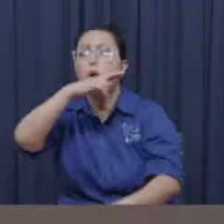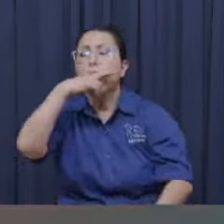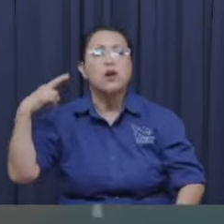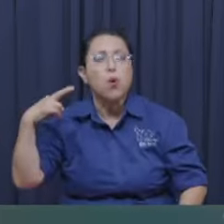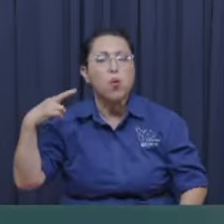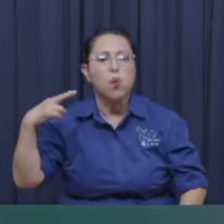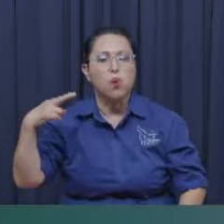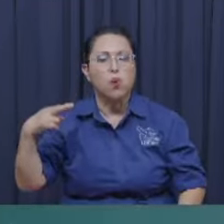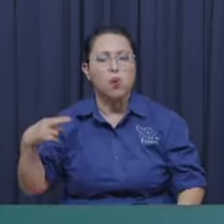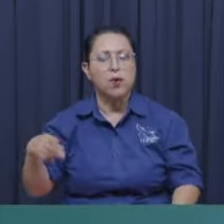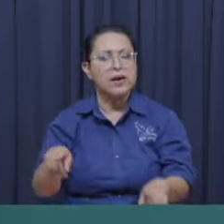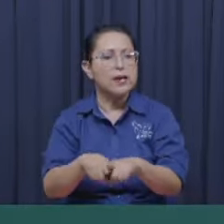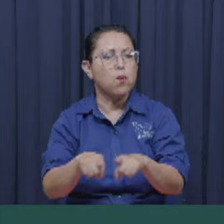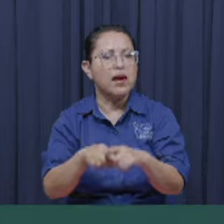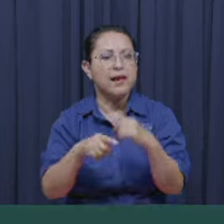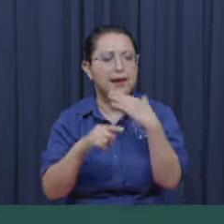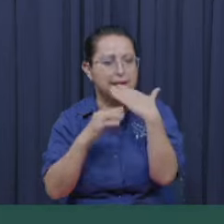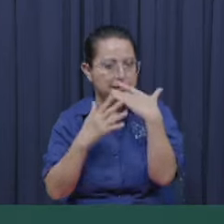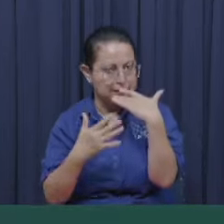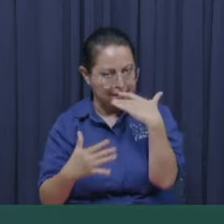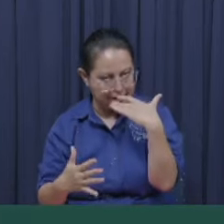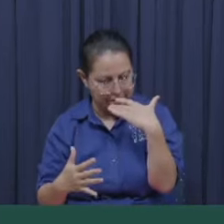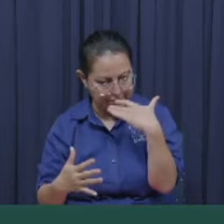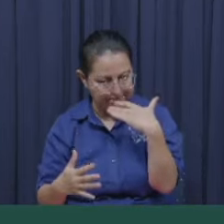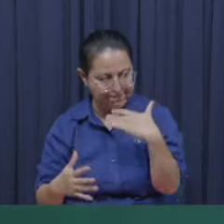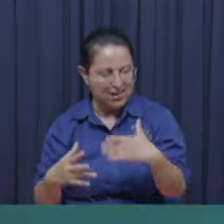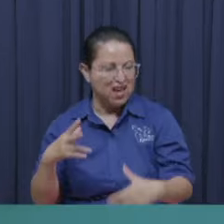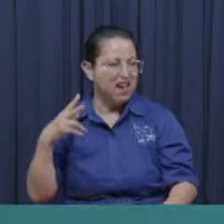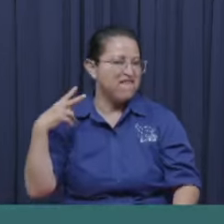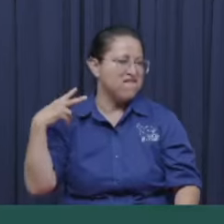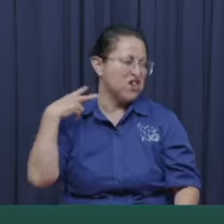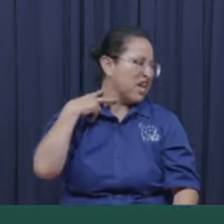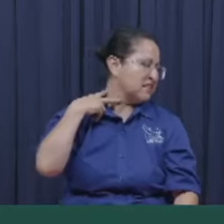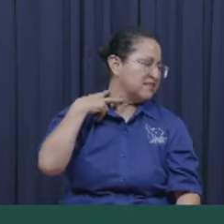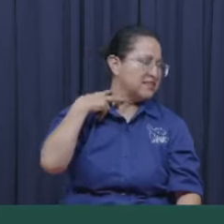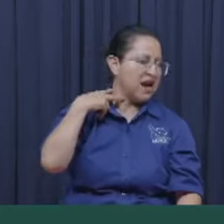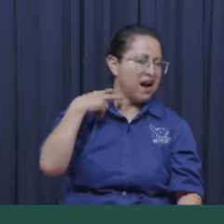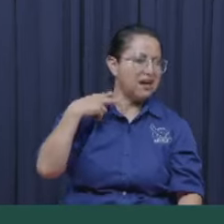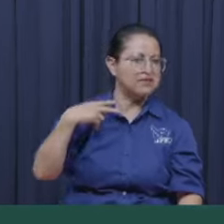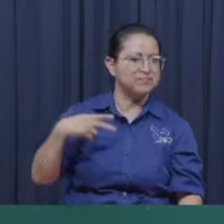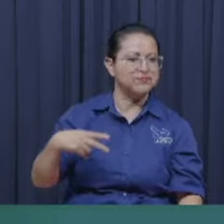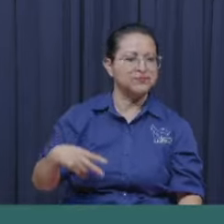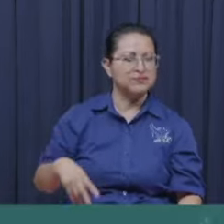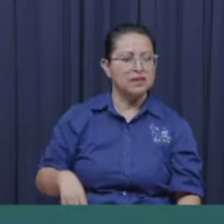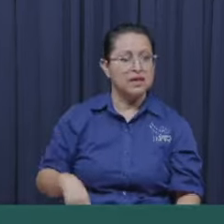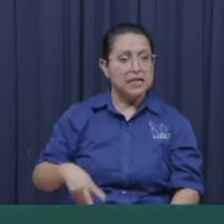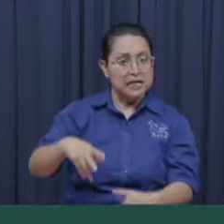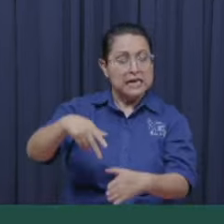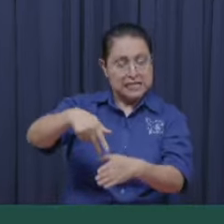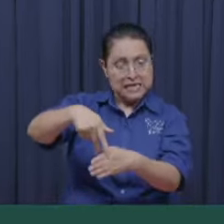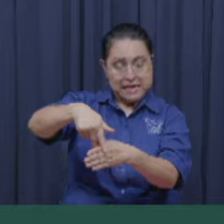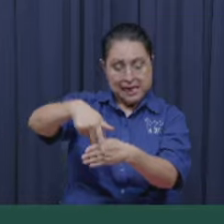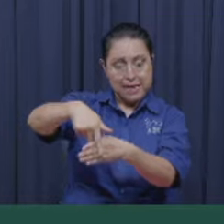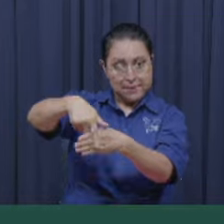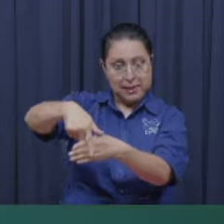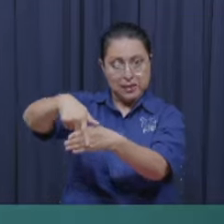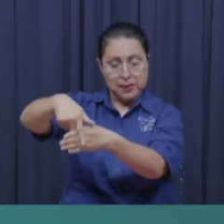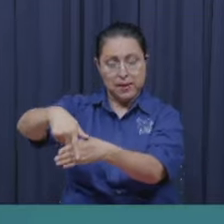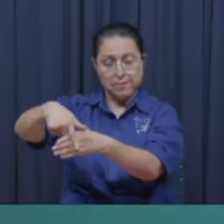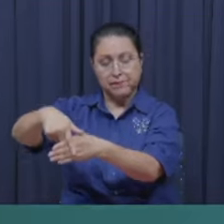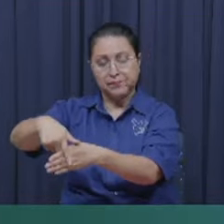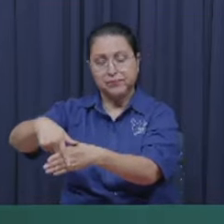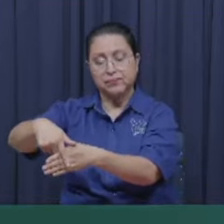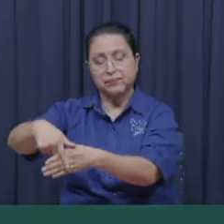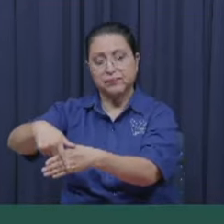como la sangre, como la violencia, y al que estaba montado en él se le concedió quitar